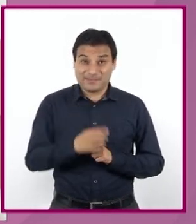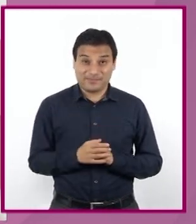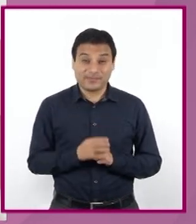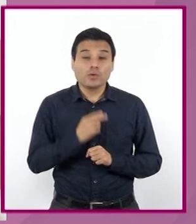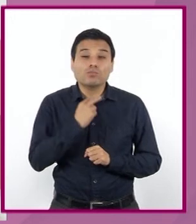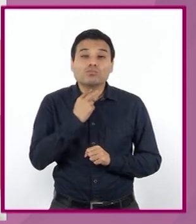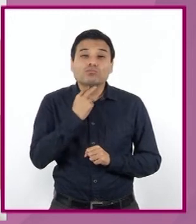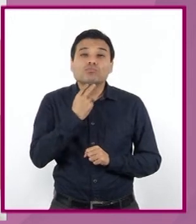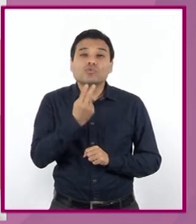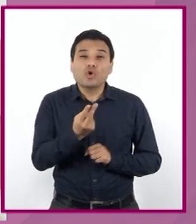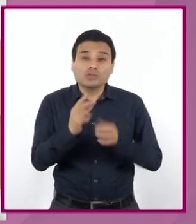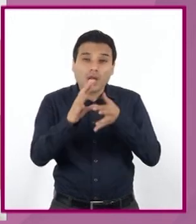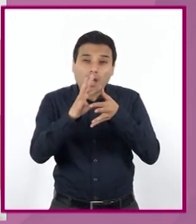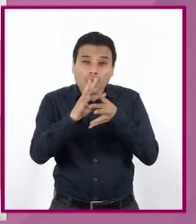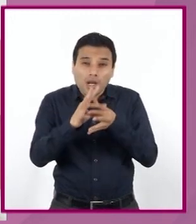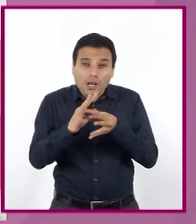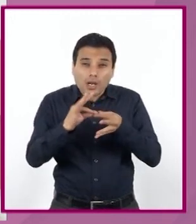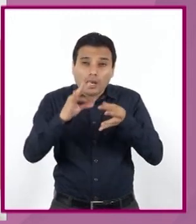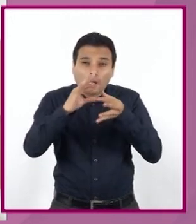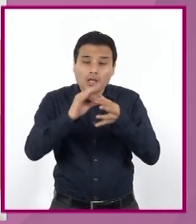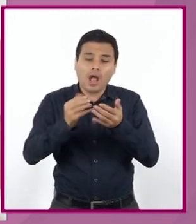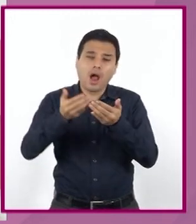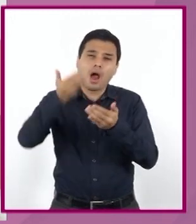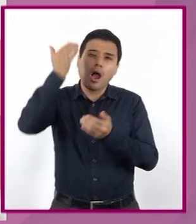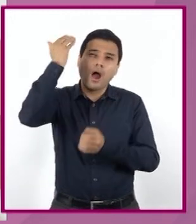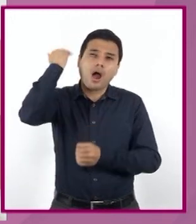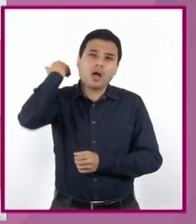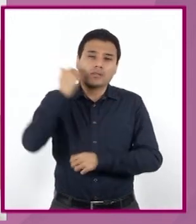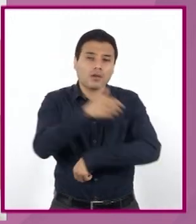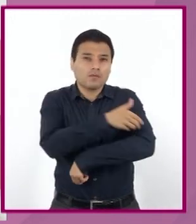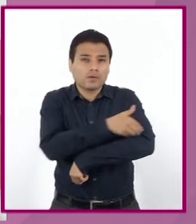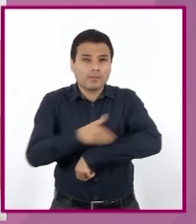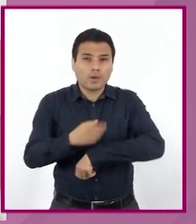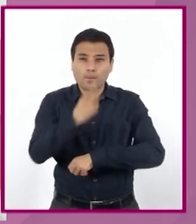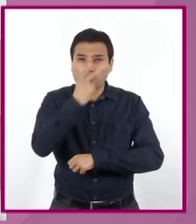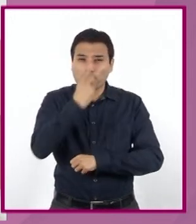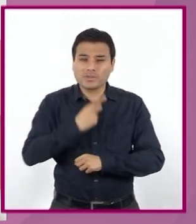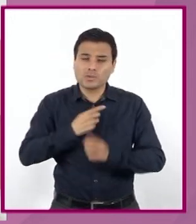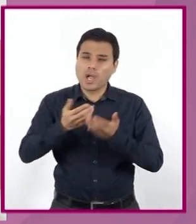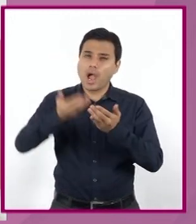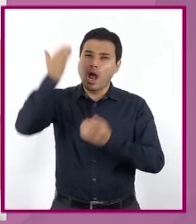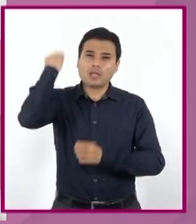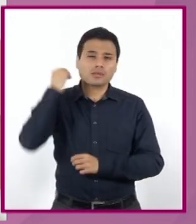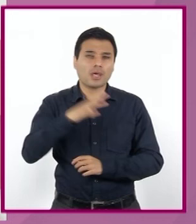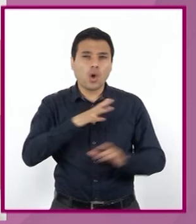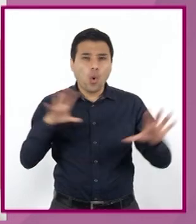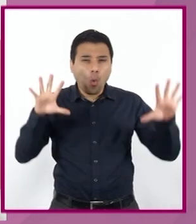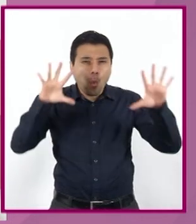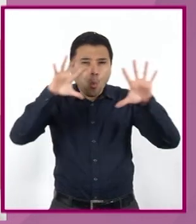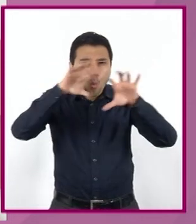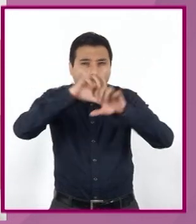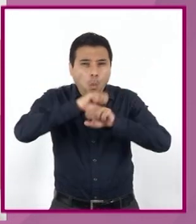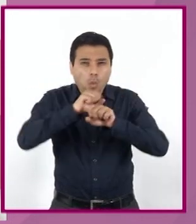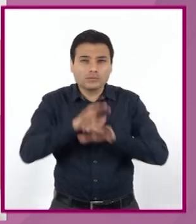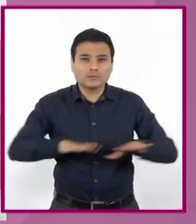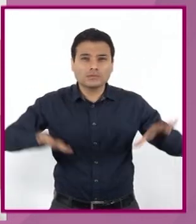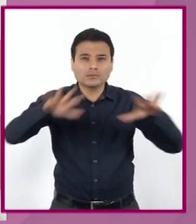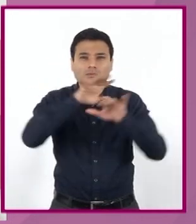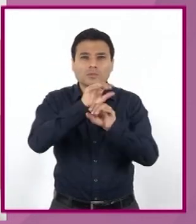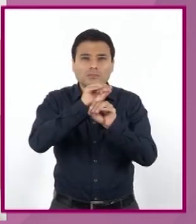voz que algunos de sus antepasados dijeron que al principio de los tiempos reinó la oscuridad, el